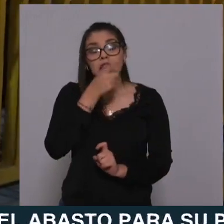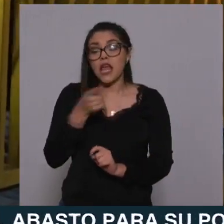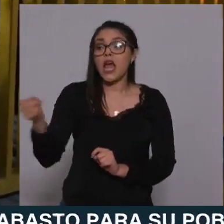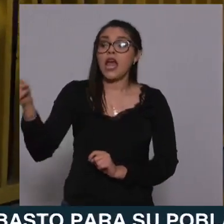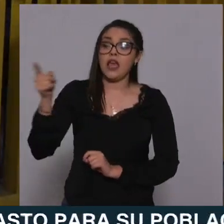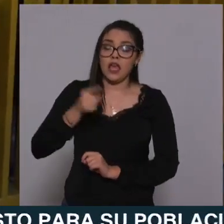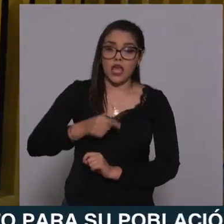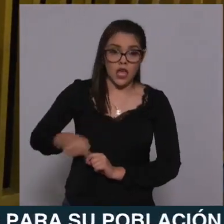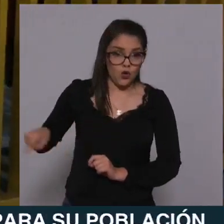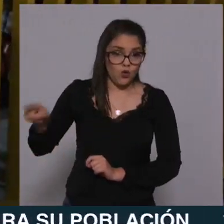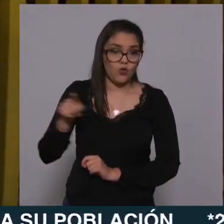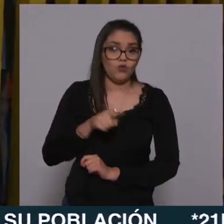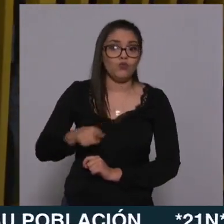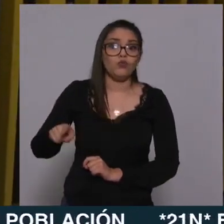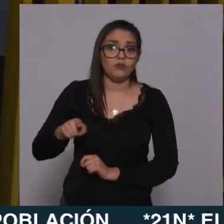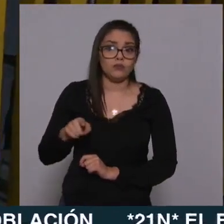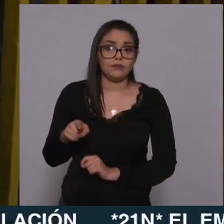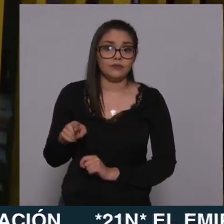iban